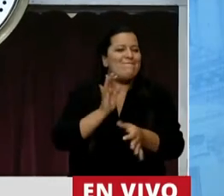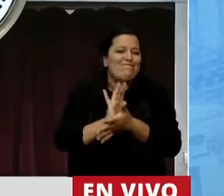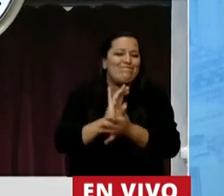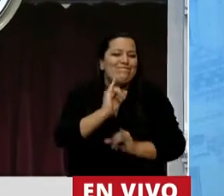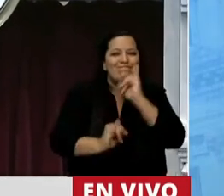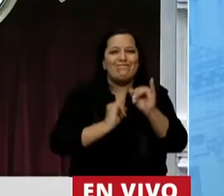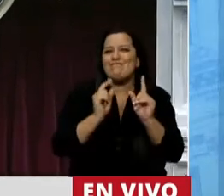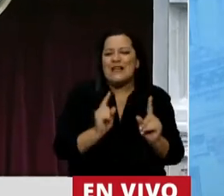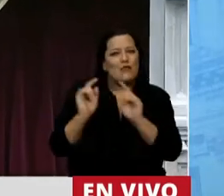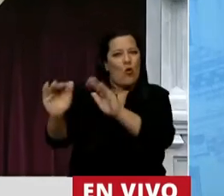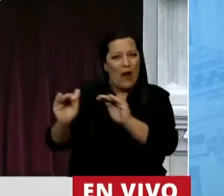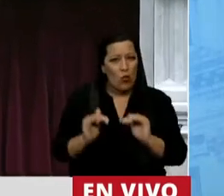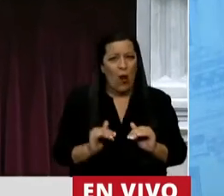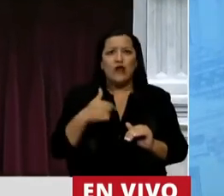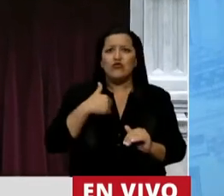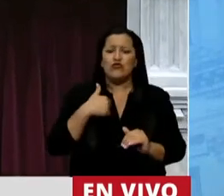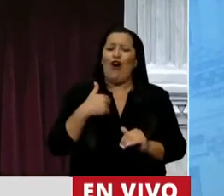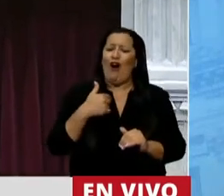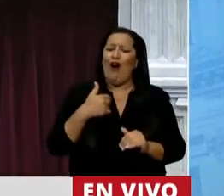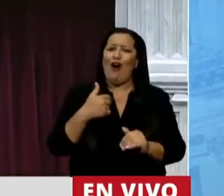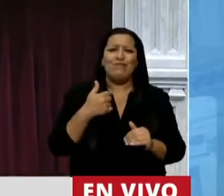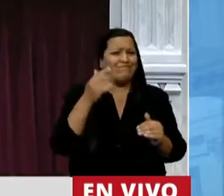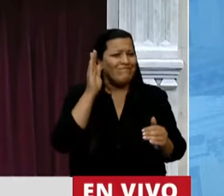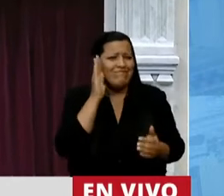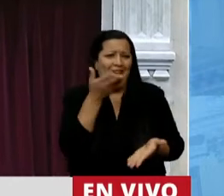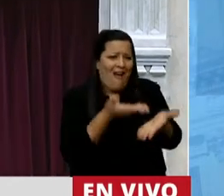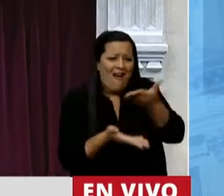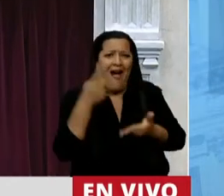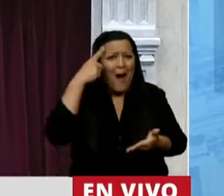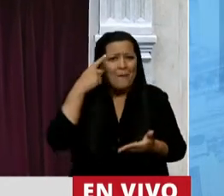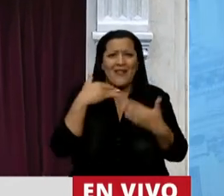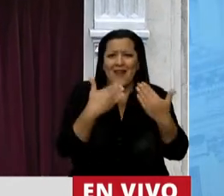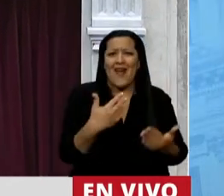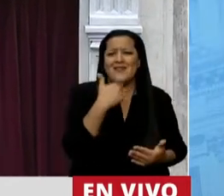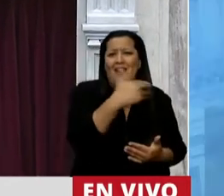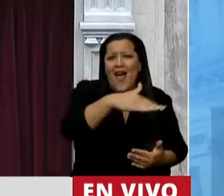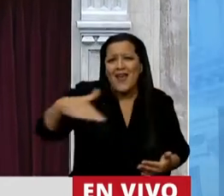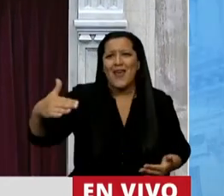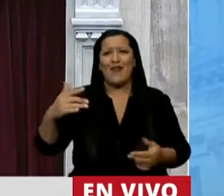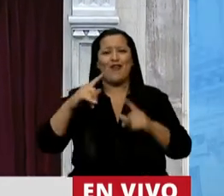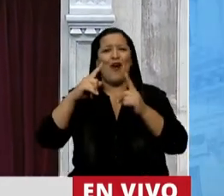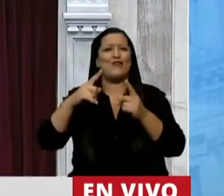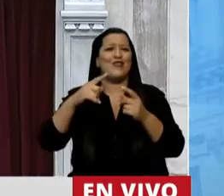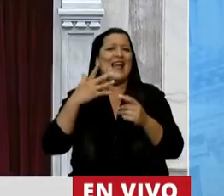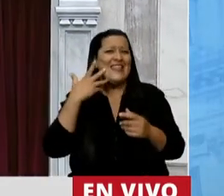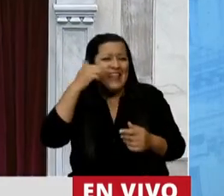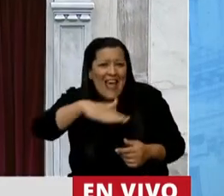hijos, escuchar y aprender de mis sobrinas que llevan orgullosamente en la muñeca el pañuelo